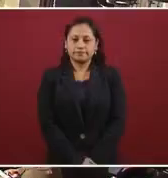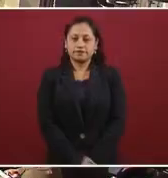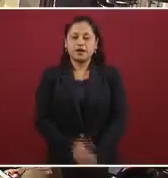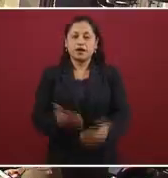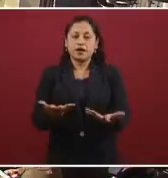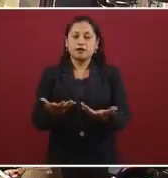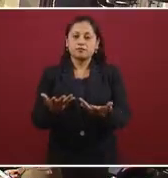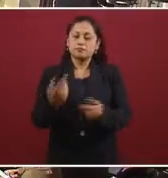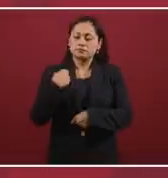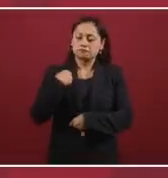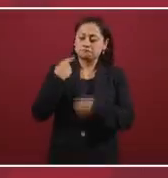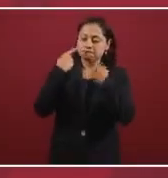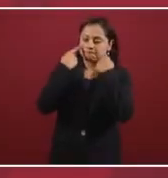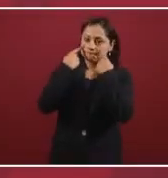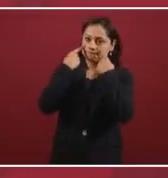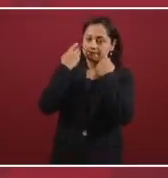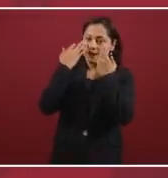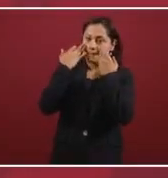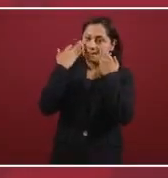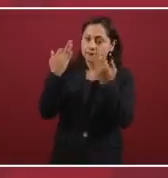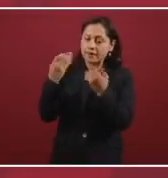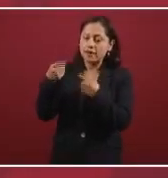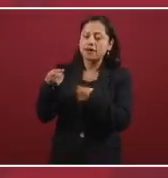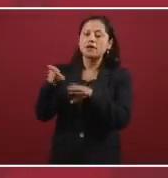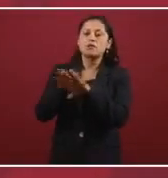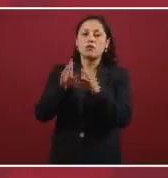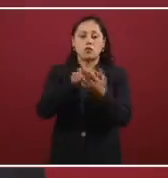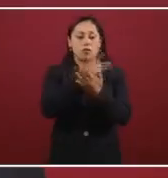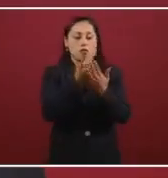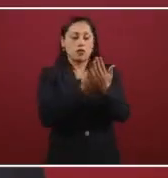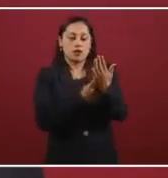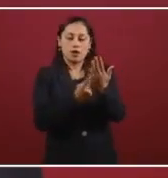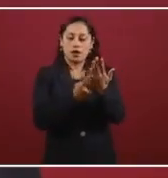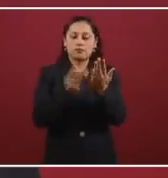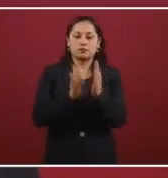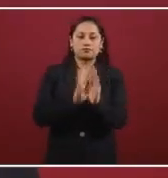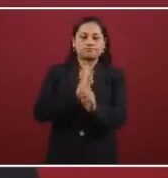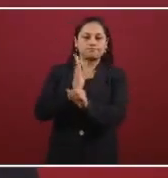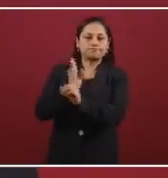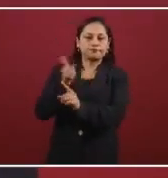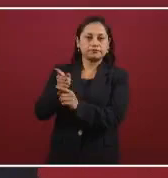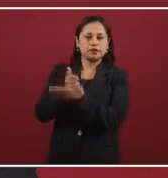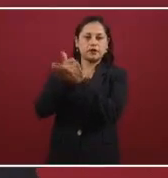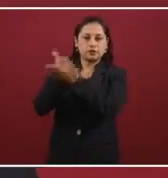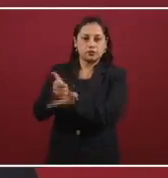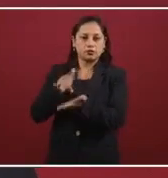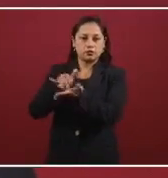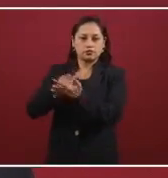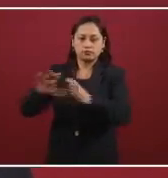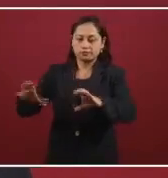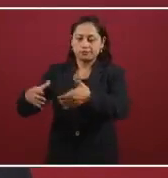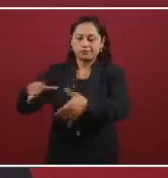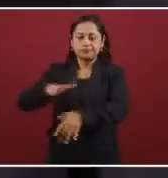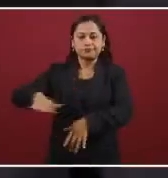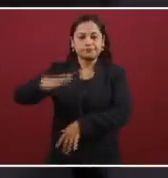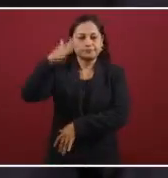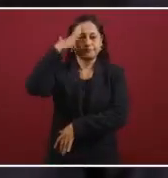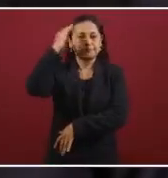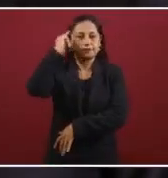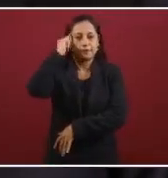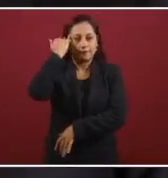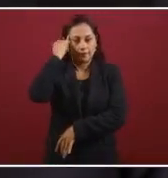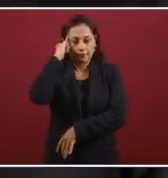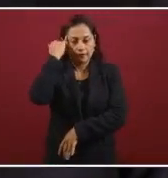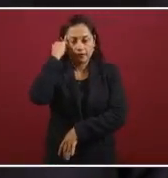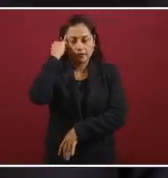cómo van los programas que se han puesto en práctica en beneficio de las comunidades indígenas, porque se les